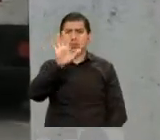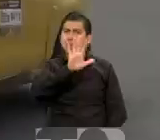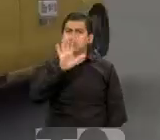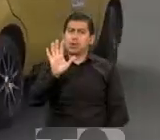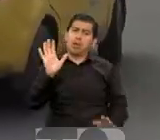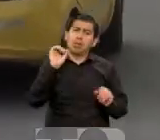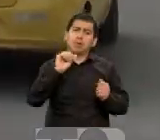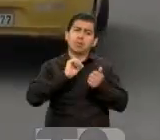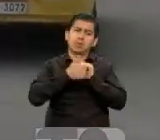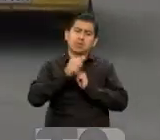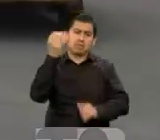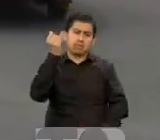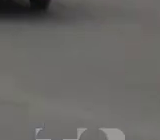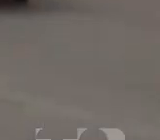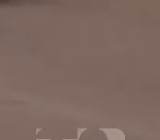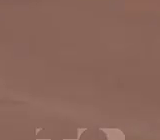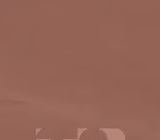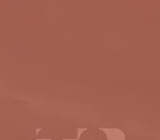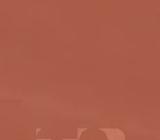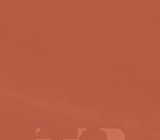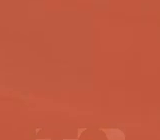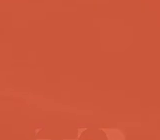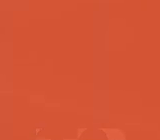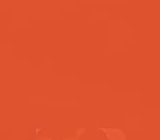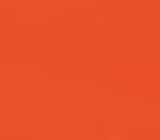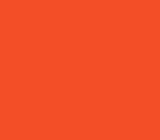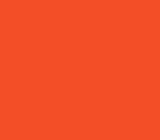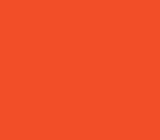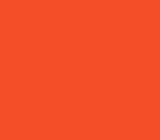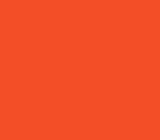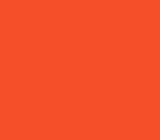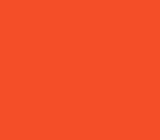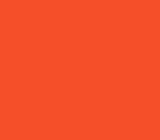enfermedad desde esmeraldas carlos chamorro 24 horas